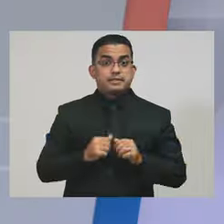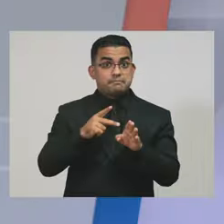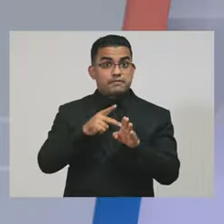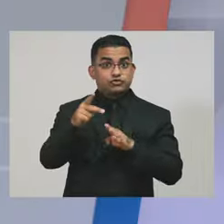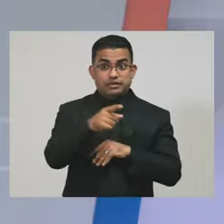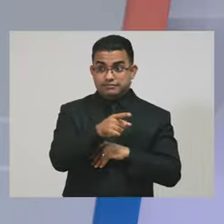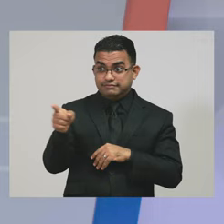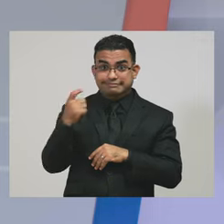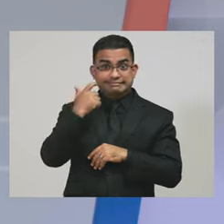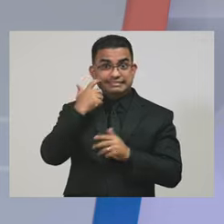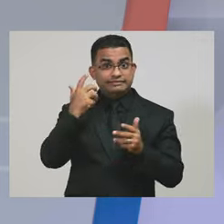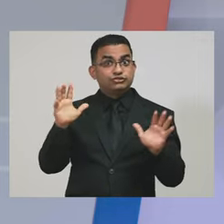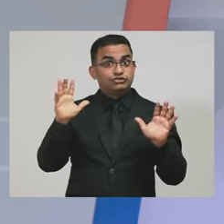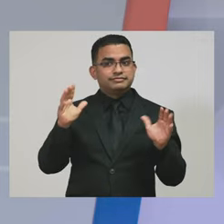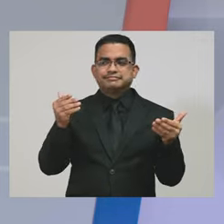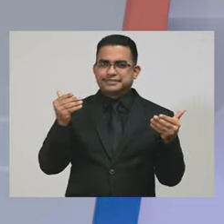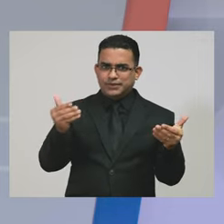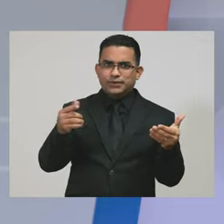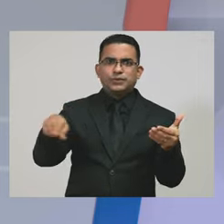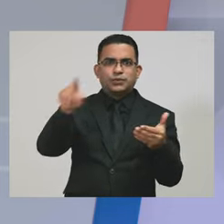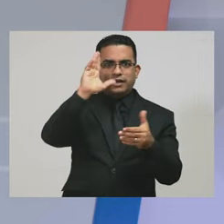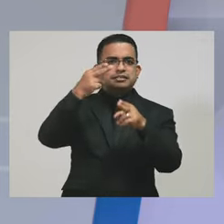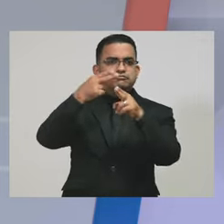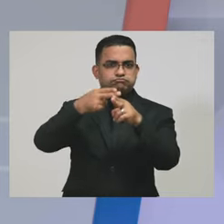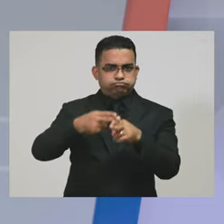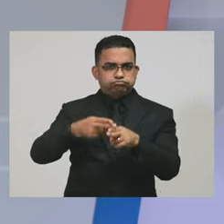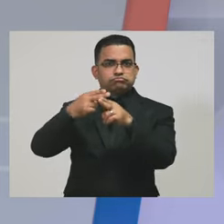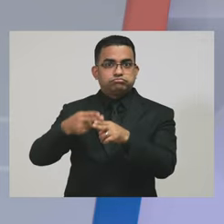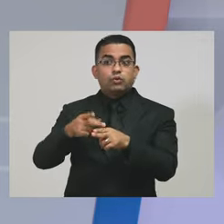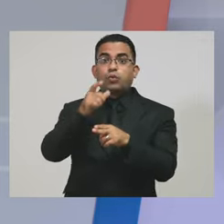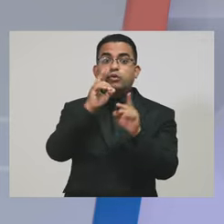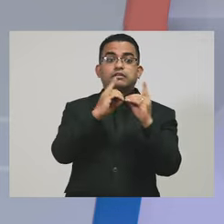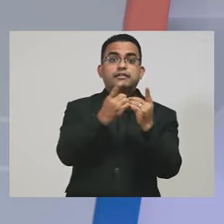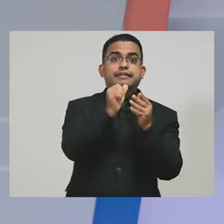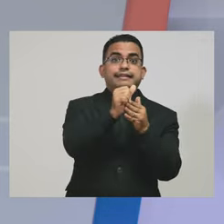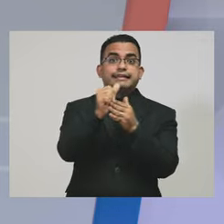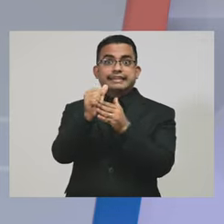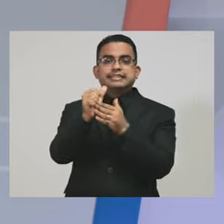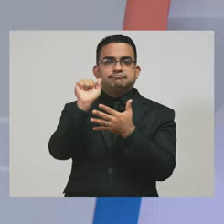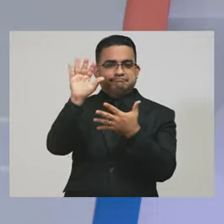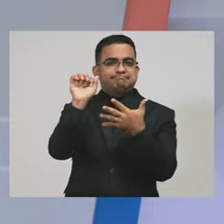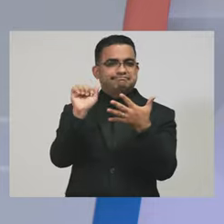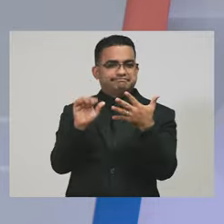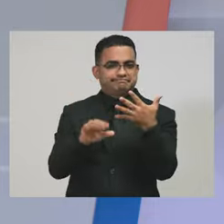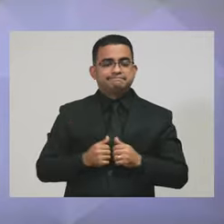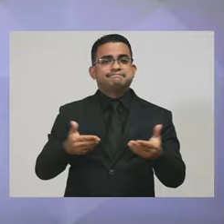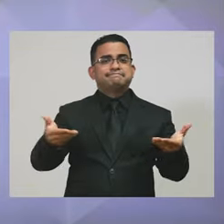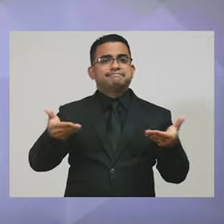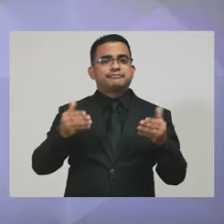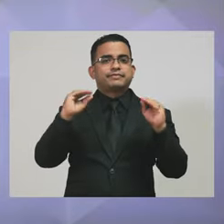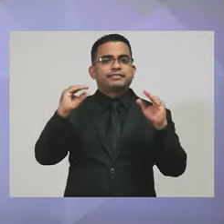los profesionales recién investidos de inmediato serán mencionados por los decanos correspondientes